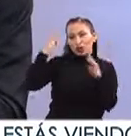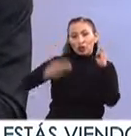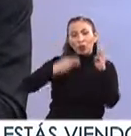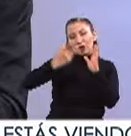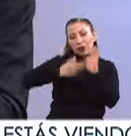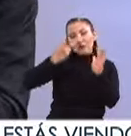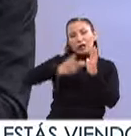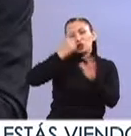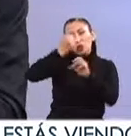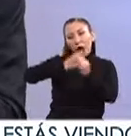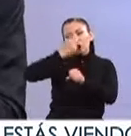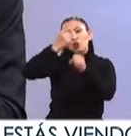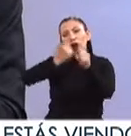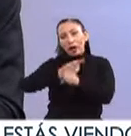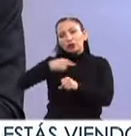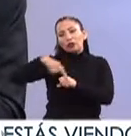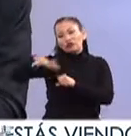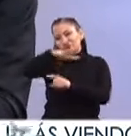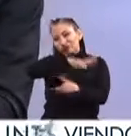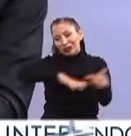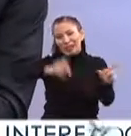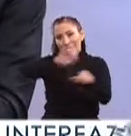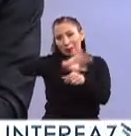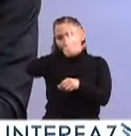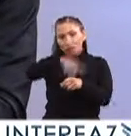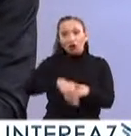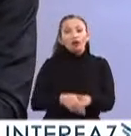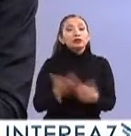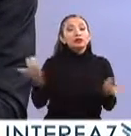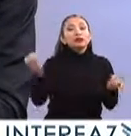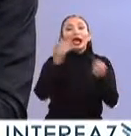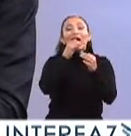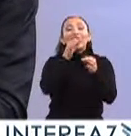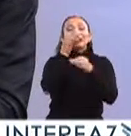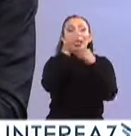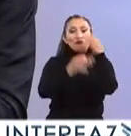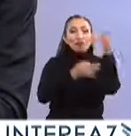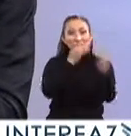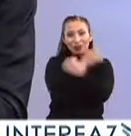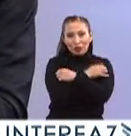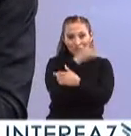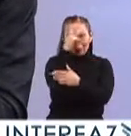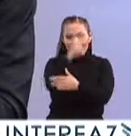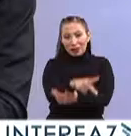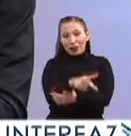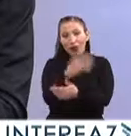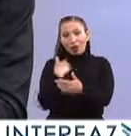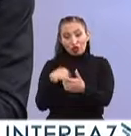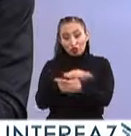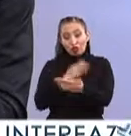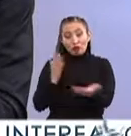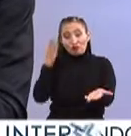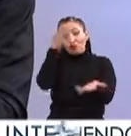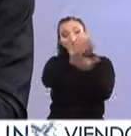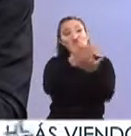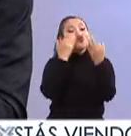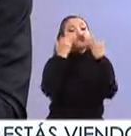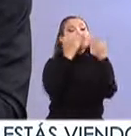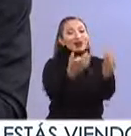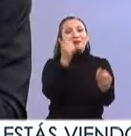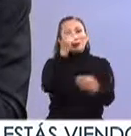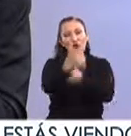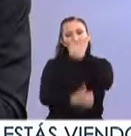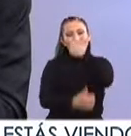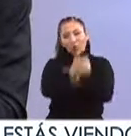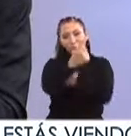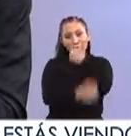varias ediciones cada año, por supuesto, en este contexto del Día de Muertos. La Agencia Informativa de Educación de México, nosotros estuvimos presentes en